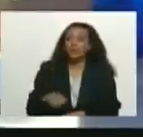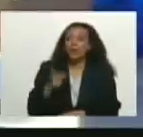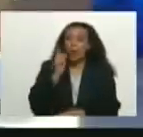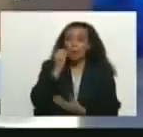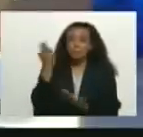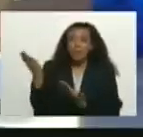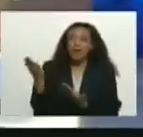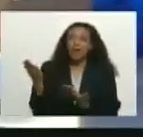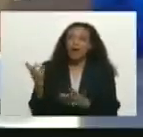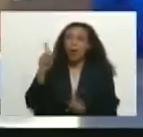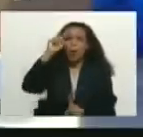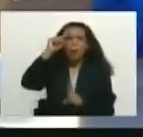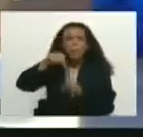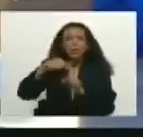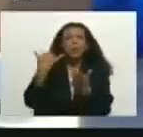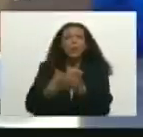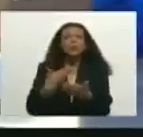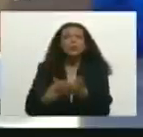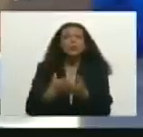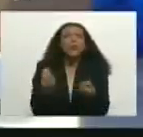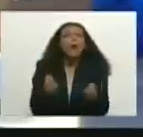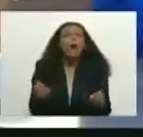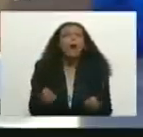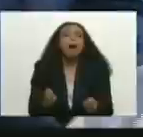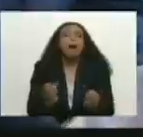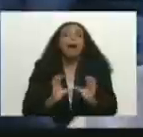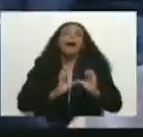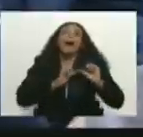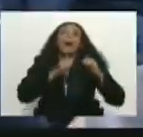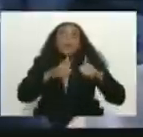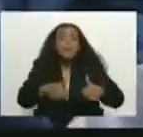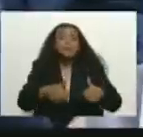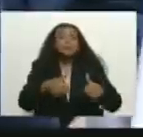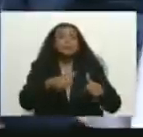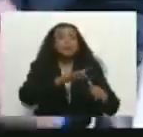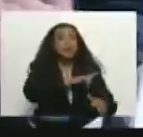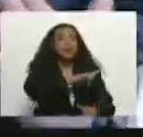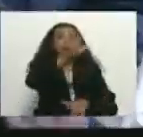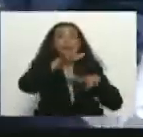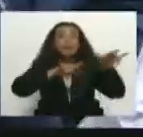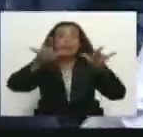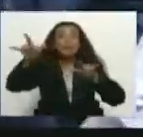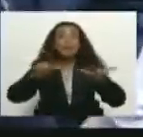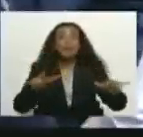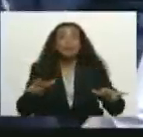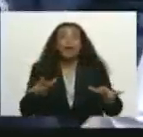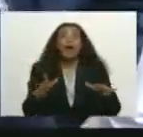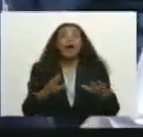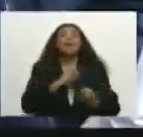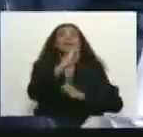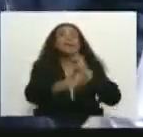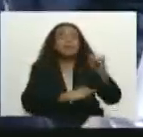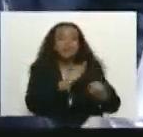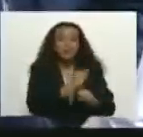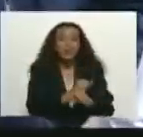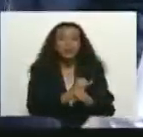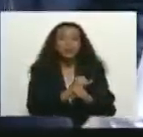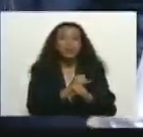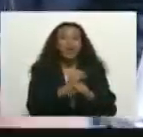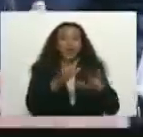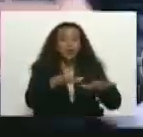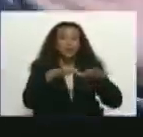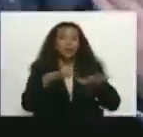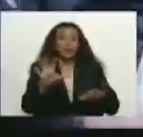¿qué nuevas metas tenemos? Bueno, en principio, esta gira reabre el circuito internacional del sistema, que